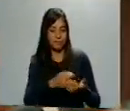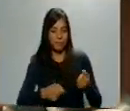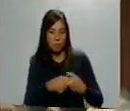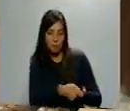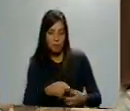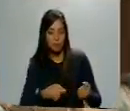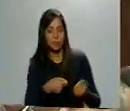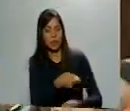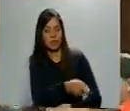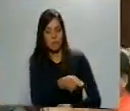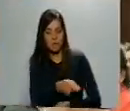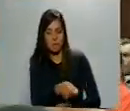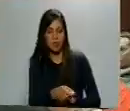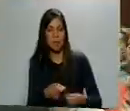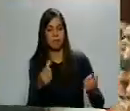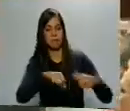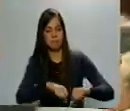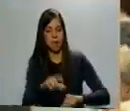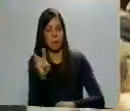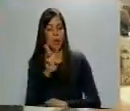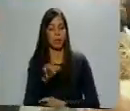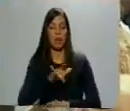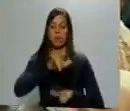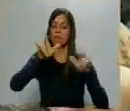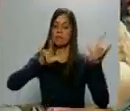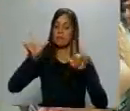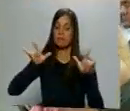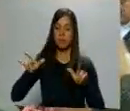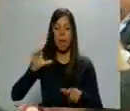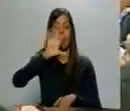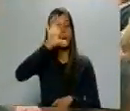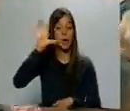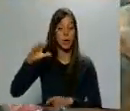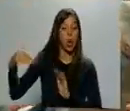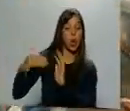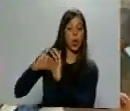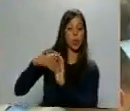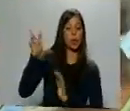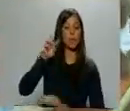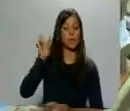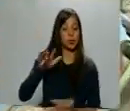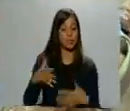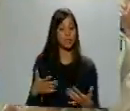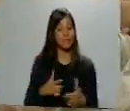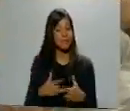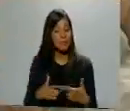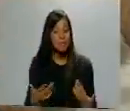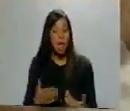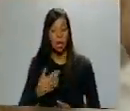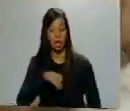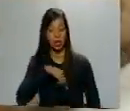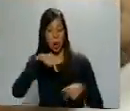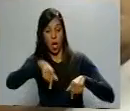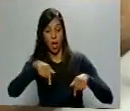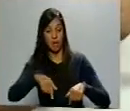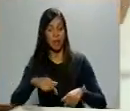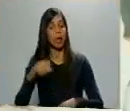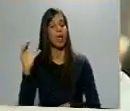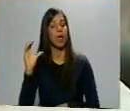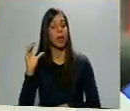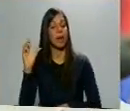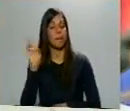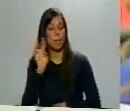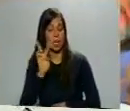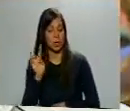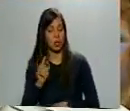saboteando y para estar viajando por todo el mundo para conspirar en contra de la patria. Entonces, mientras nosotros estamos acá hoy dando